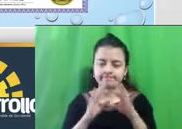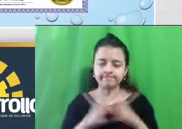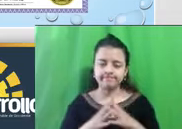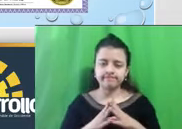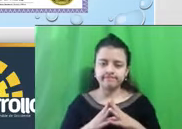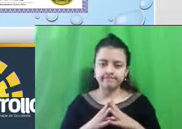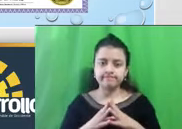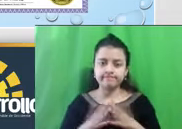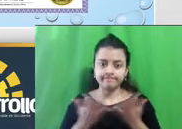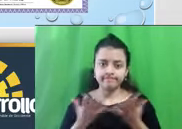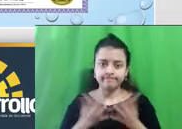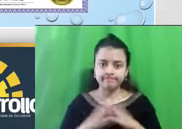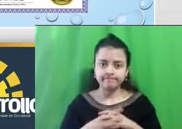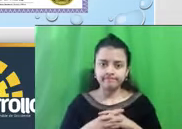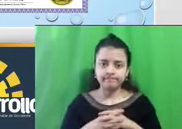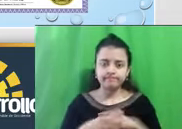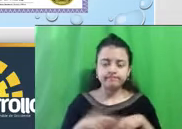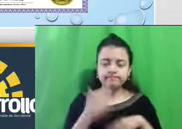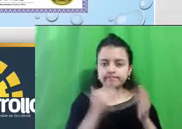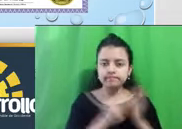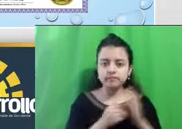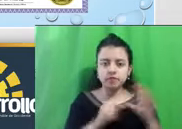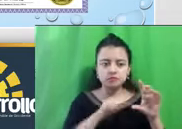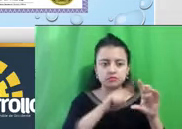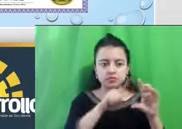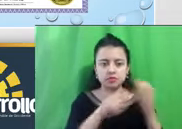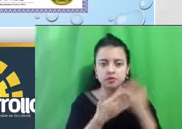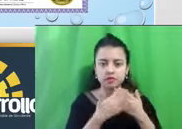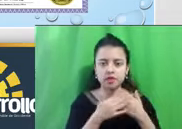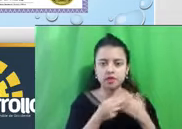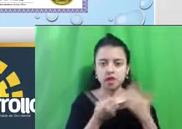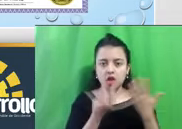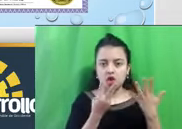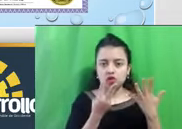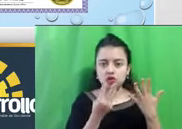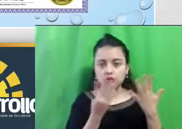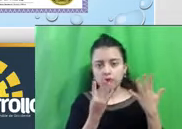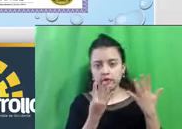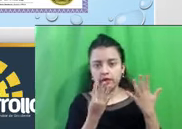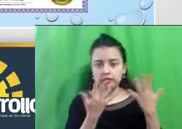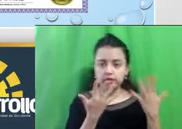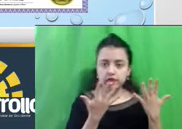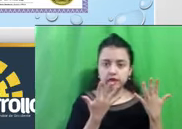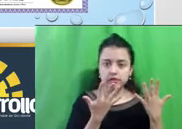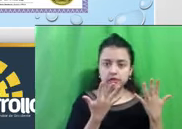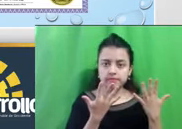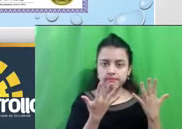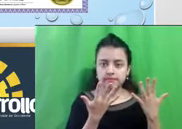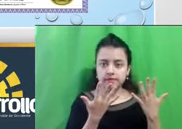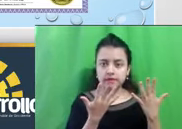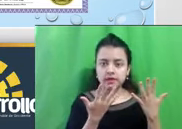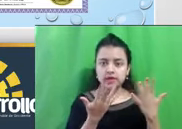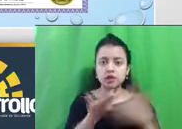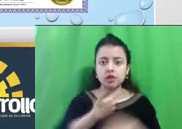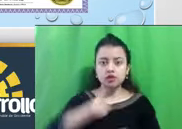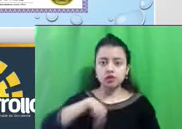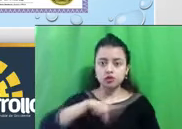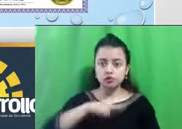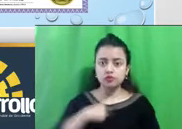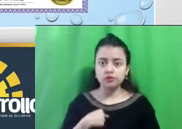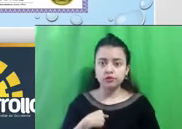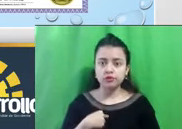7. Entonces necesitamos nosotros tener un laboratorio que nos garantice que lo que estamos suministrando es lo mismo que se está cobrando. Porque